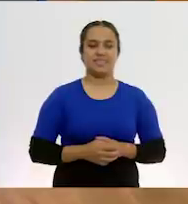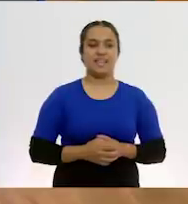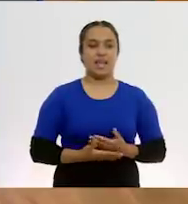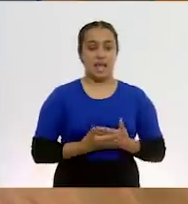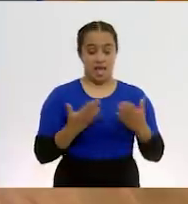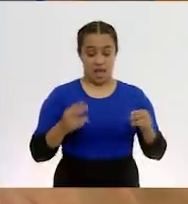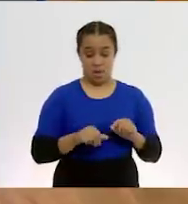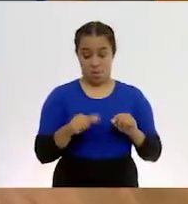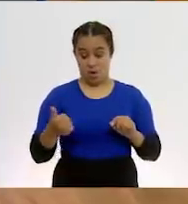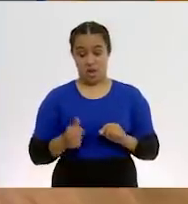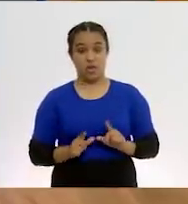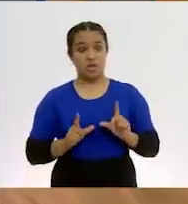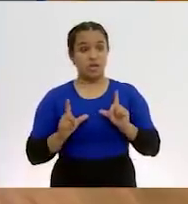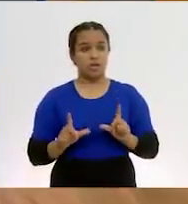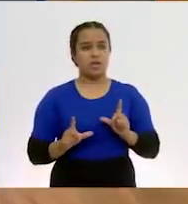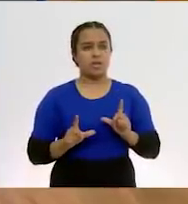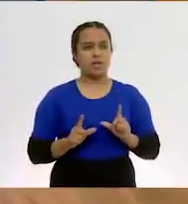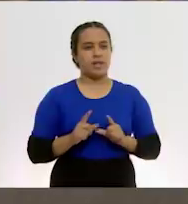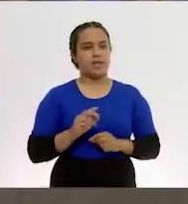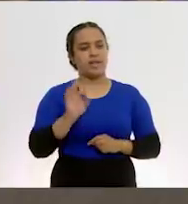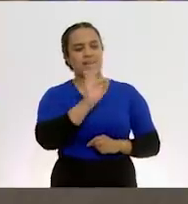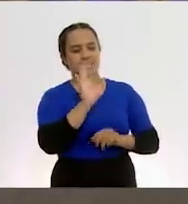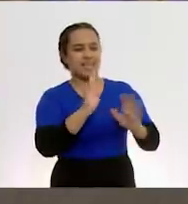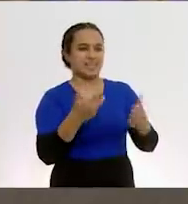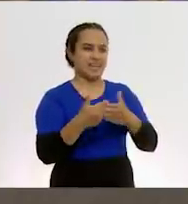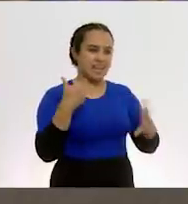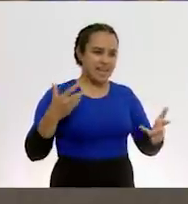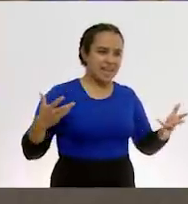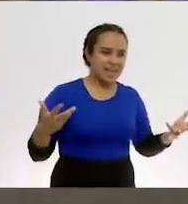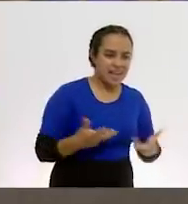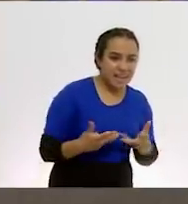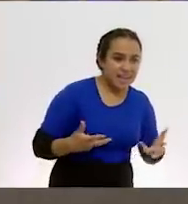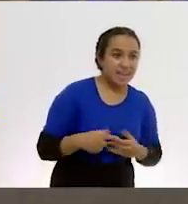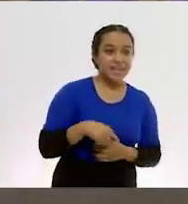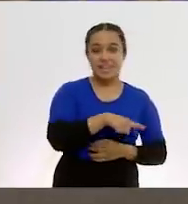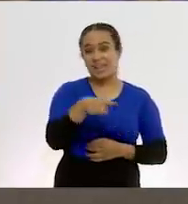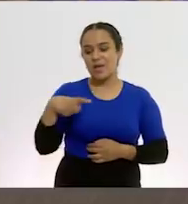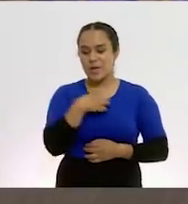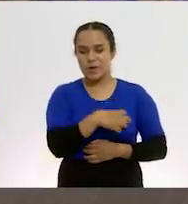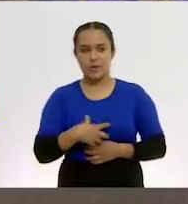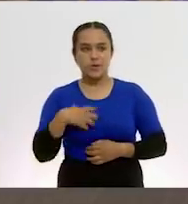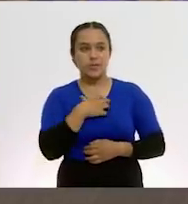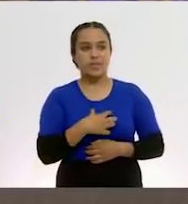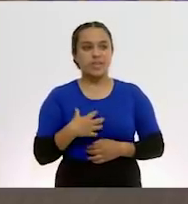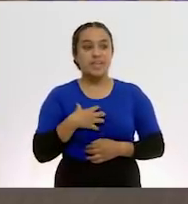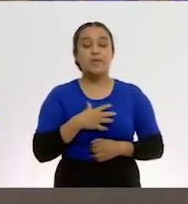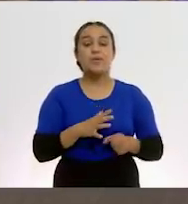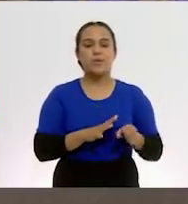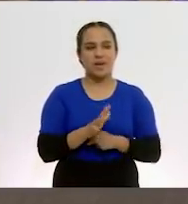la siguiente. Uh-huh. Yo siento que ya la hicimos. Cuando estamos muy contentos, lo que hacemos es...